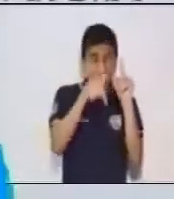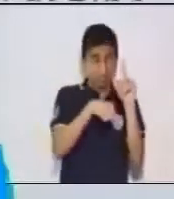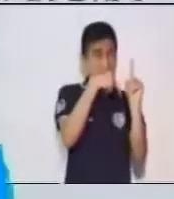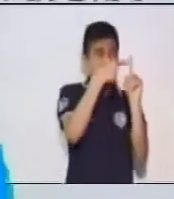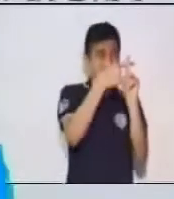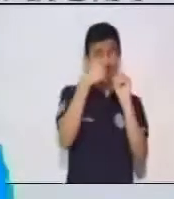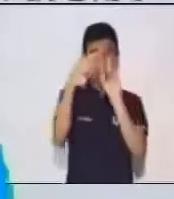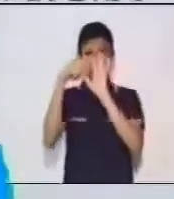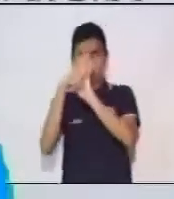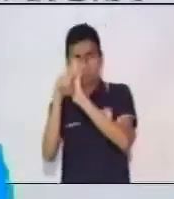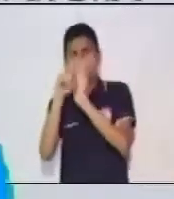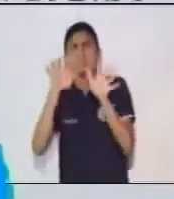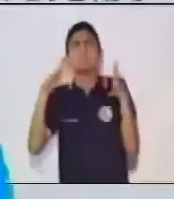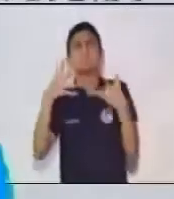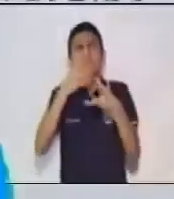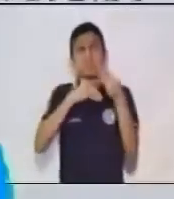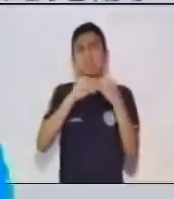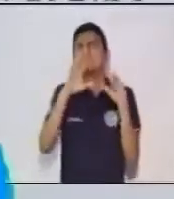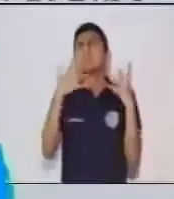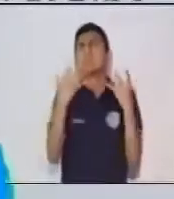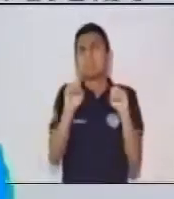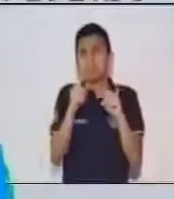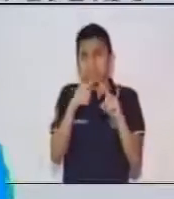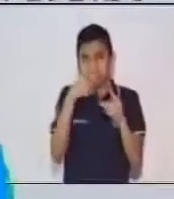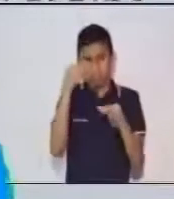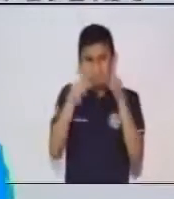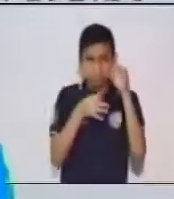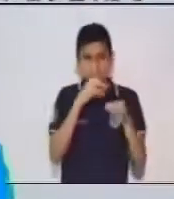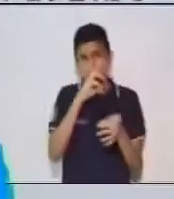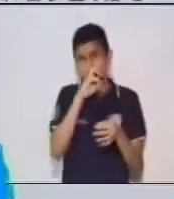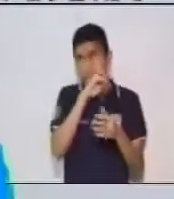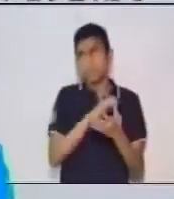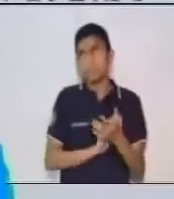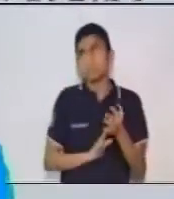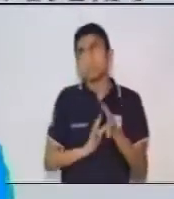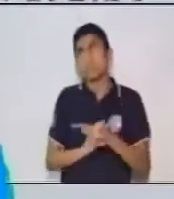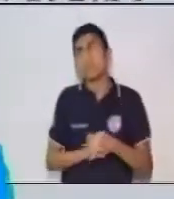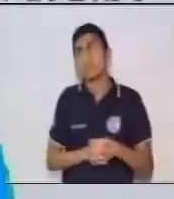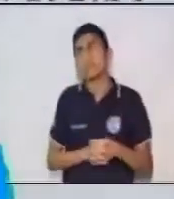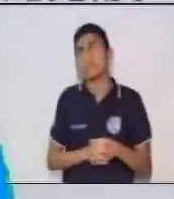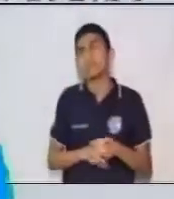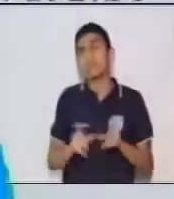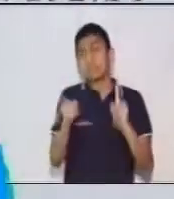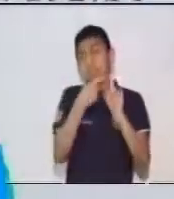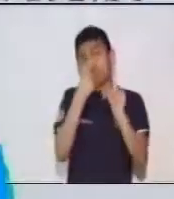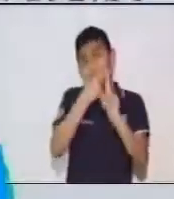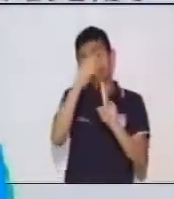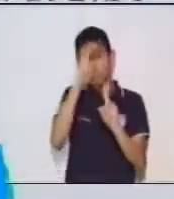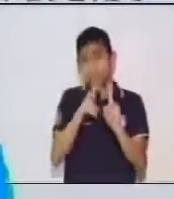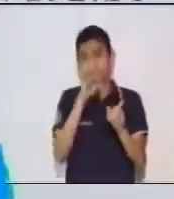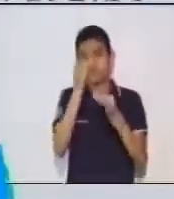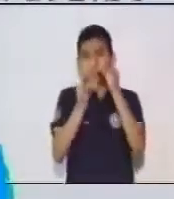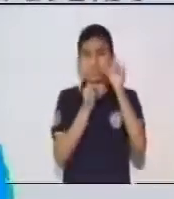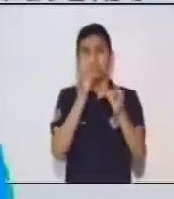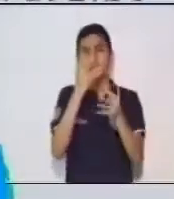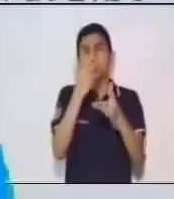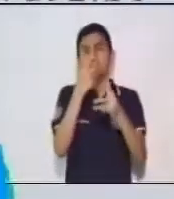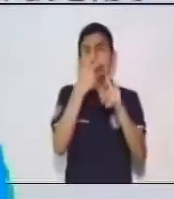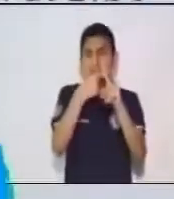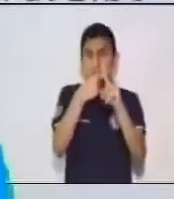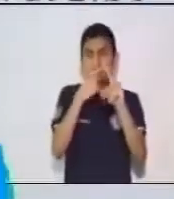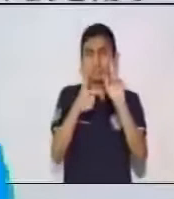para operar los signos. Vamos a escribir primero nuestros paréntesis y vamos a